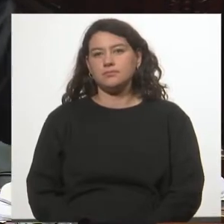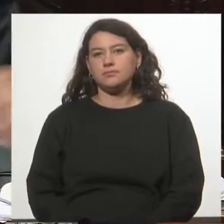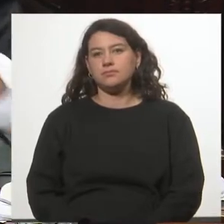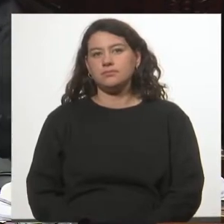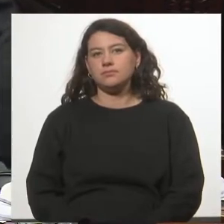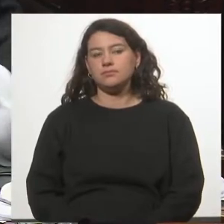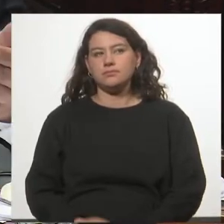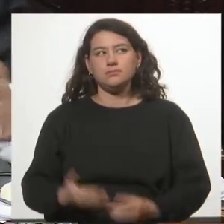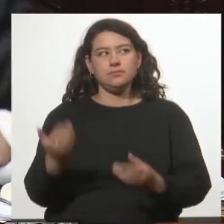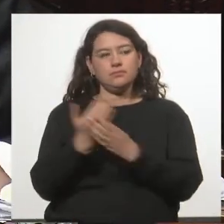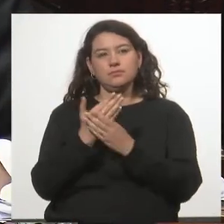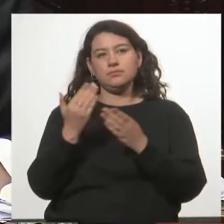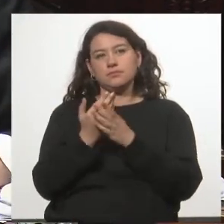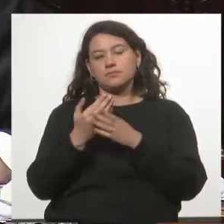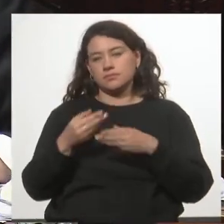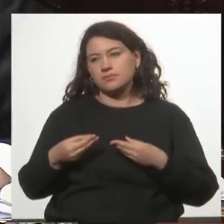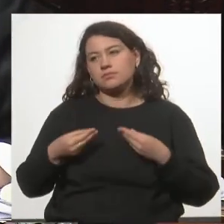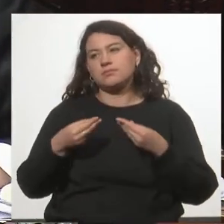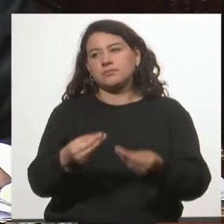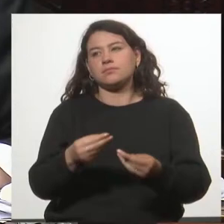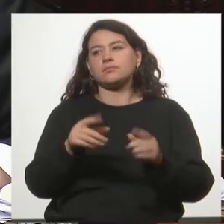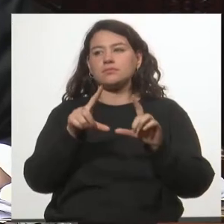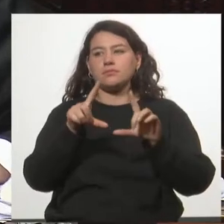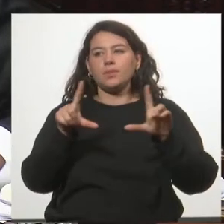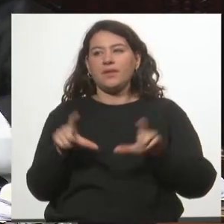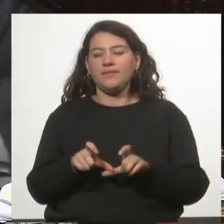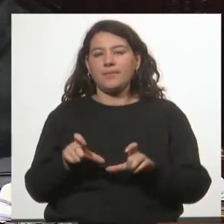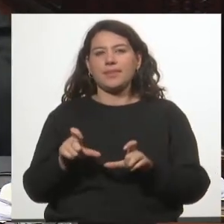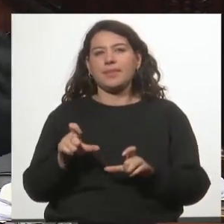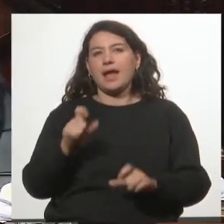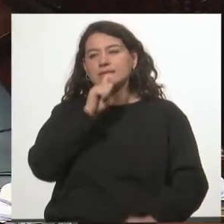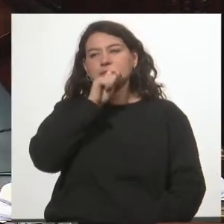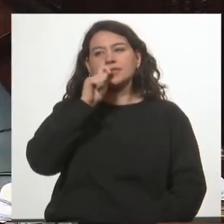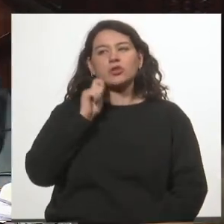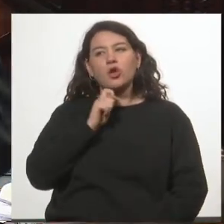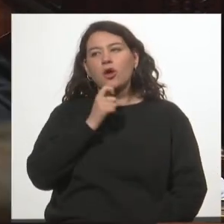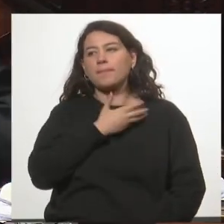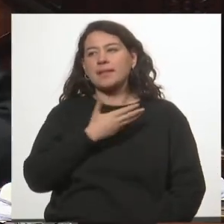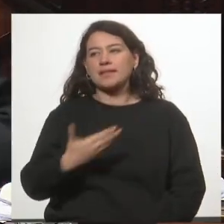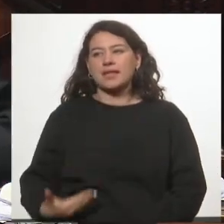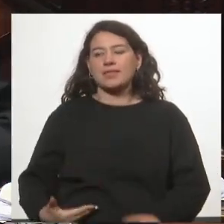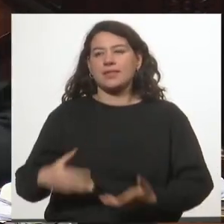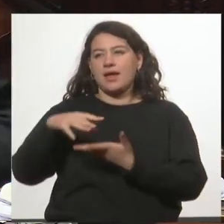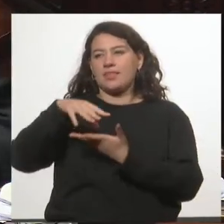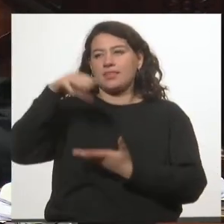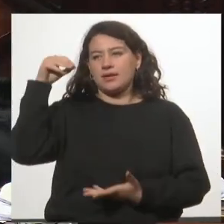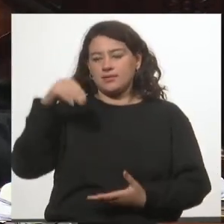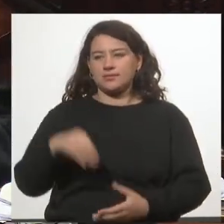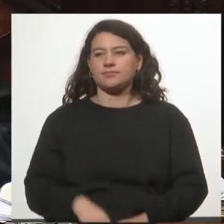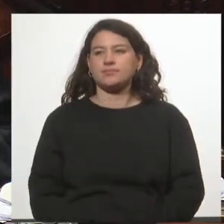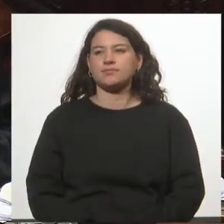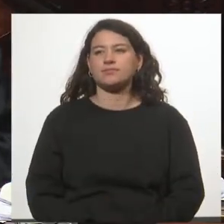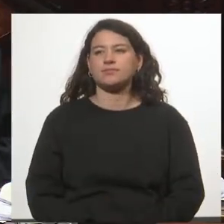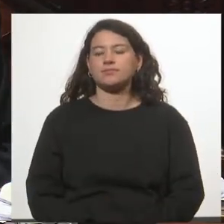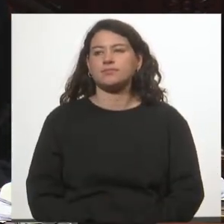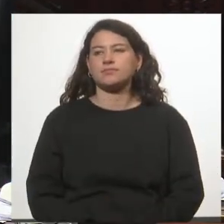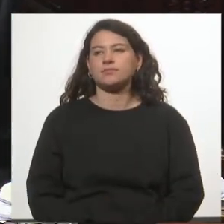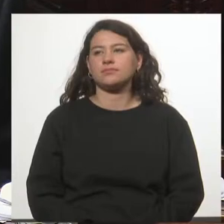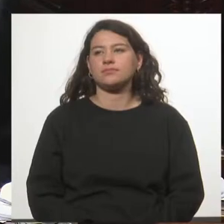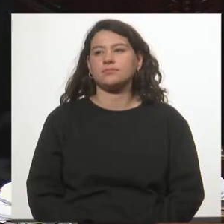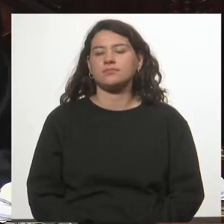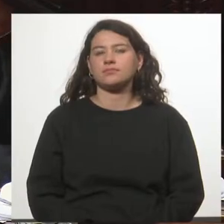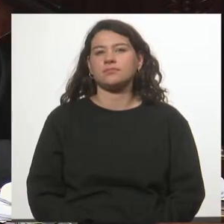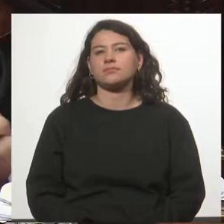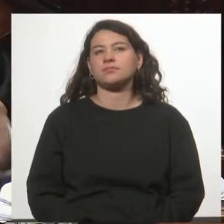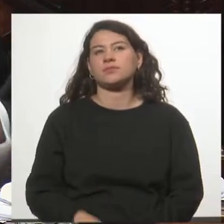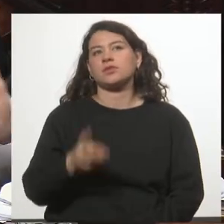esto documento se lo voy a dar por supuesto del señor presidente ante él en